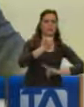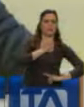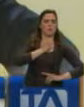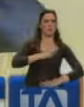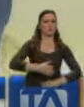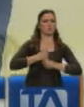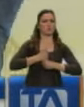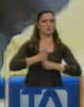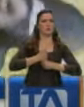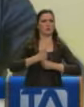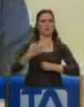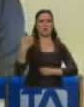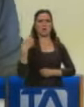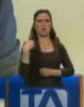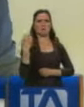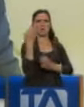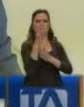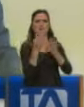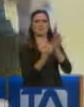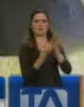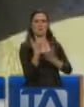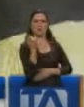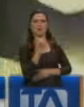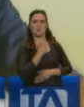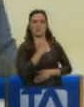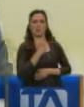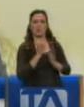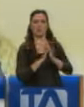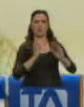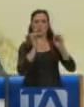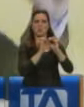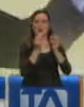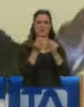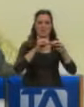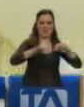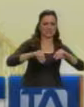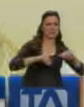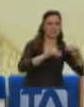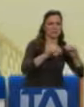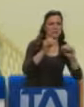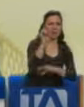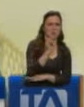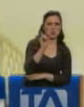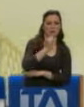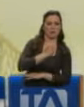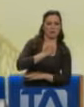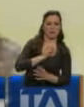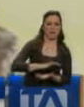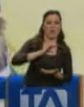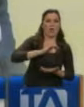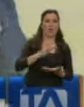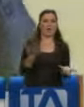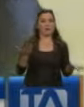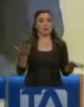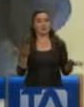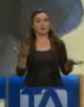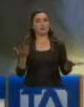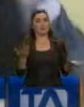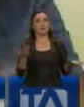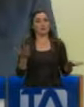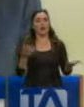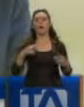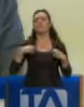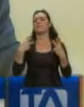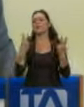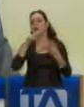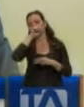propio, garantizar el financiamiento, acumular tierras, acumular industrias. Ah, porque han dado su